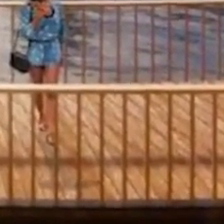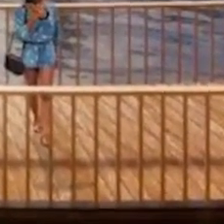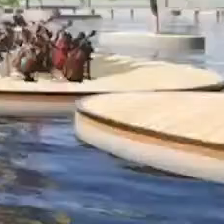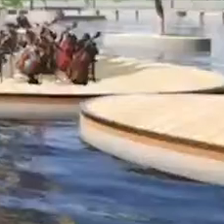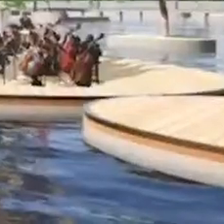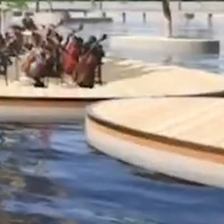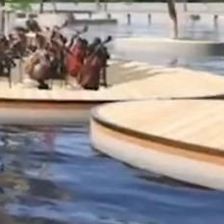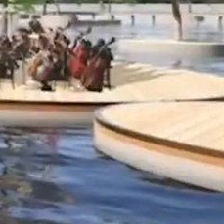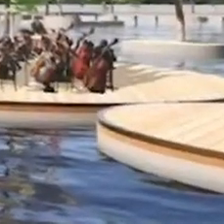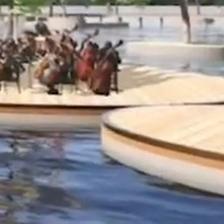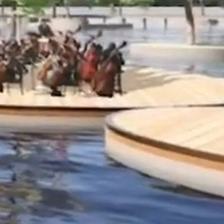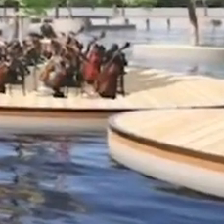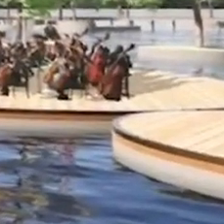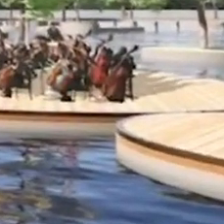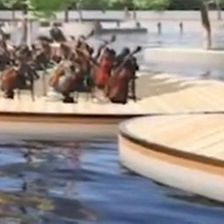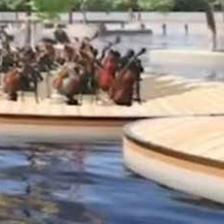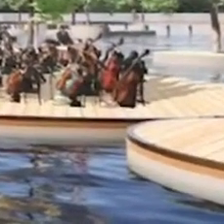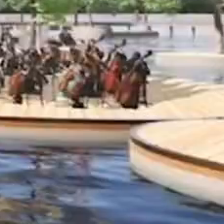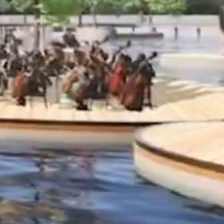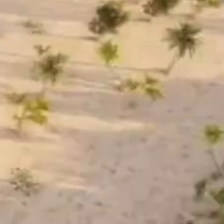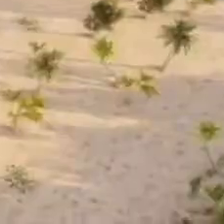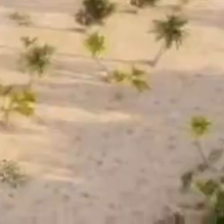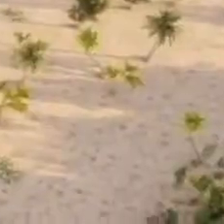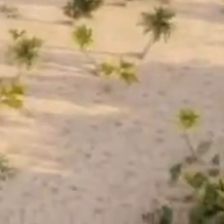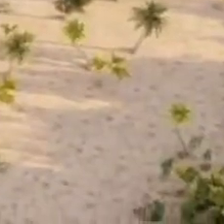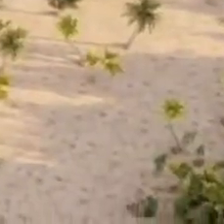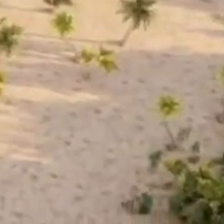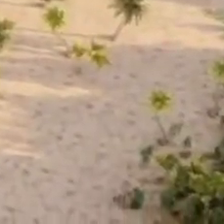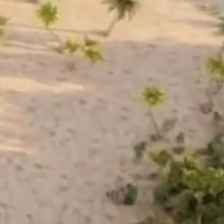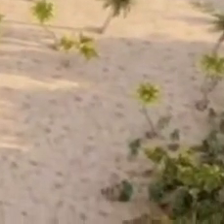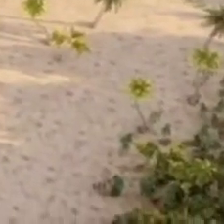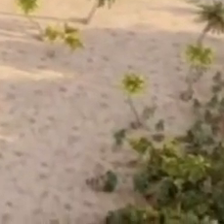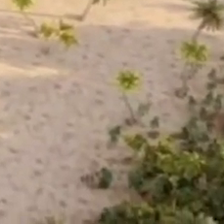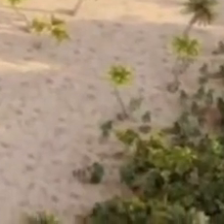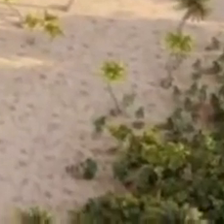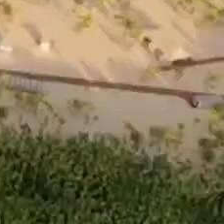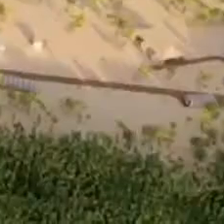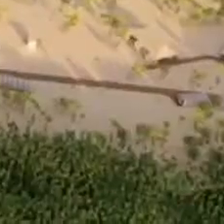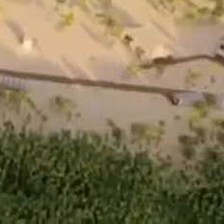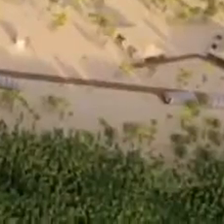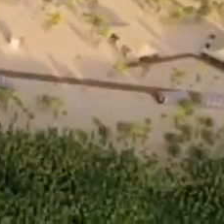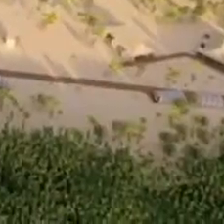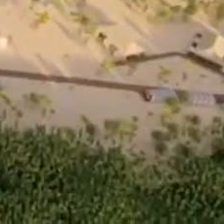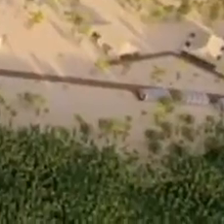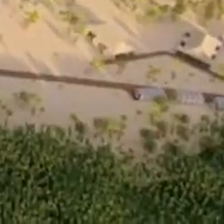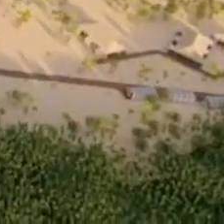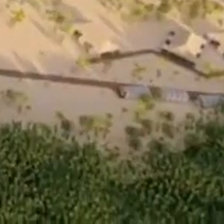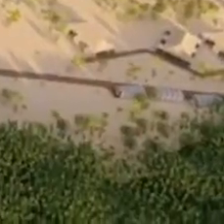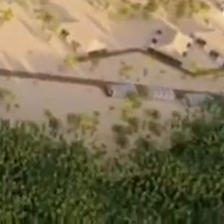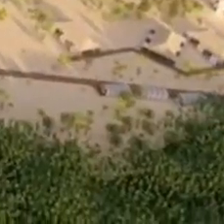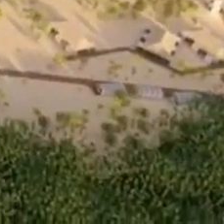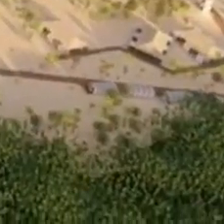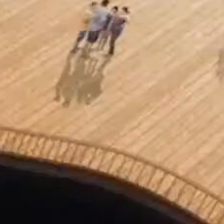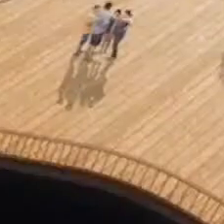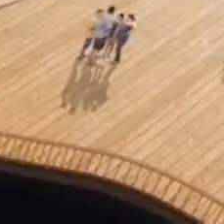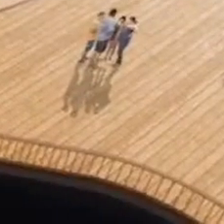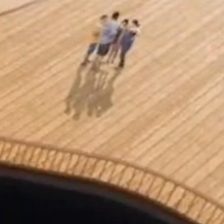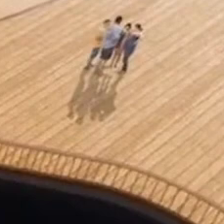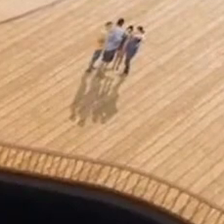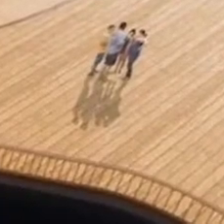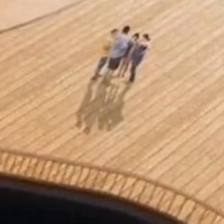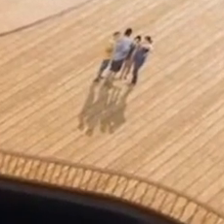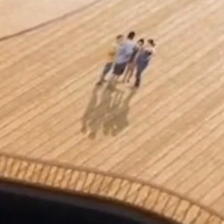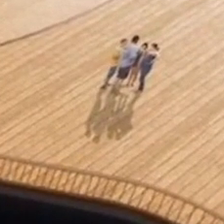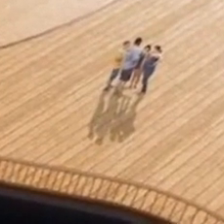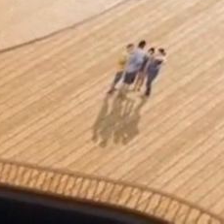ciudad. Barranquilla será ejemplo mundial de protección y recuperación de sus ecosistemas, a la vez que tendrá el privilegio de